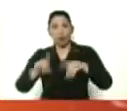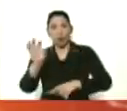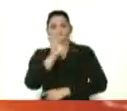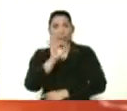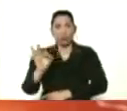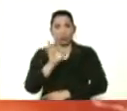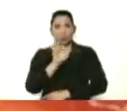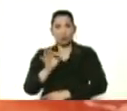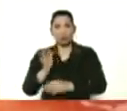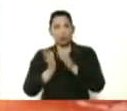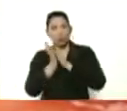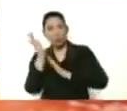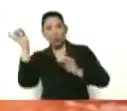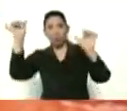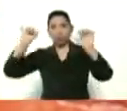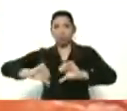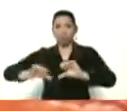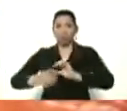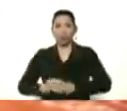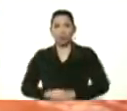11% estoy durmiendo más,